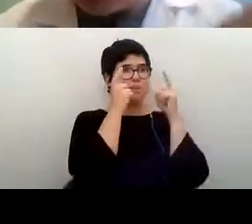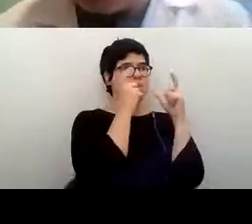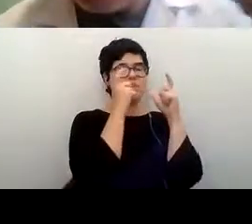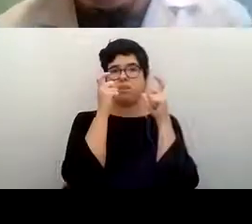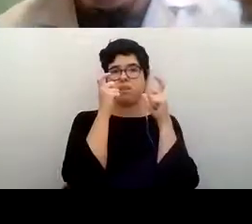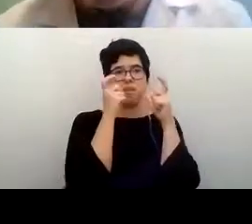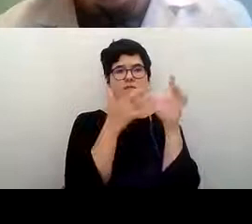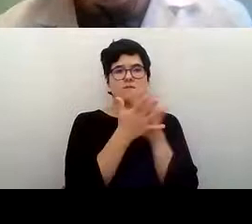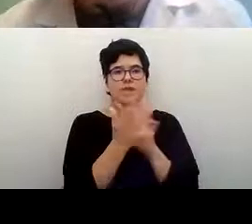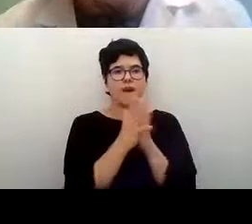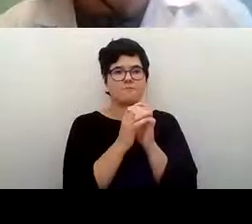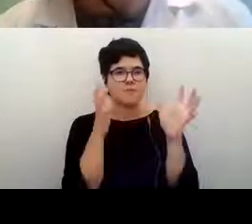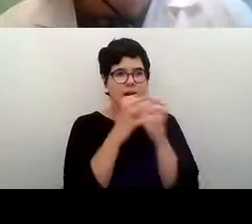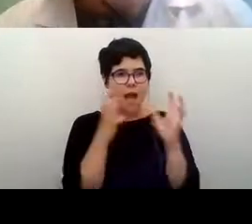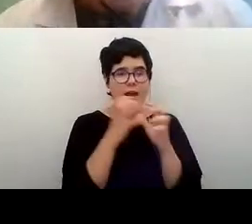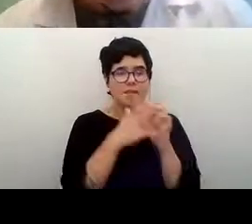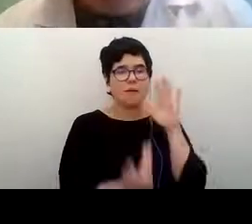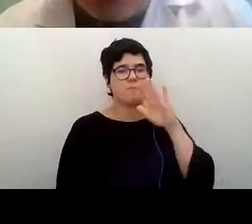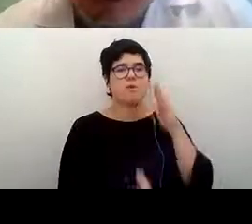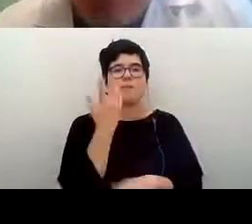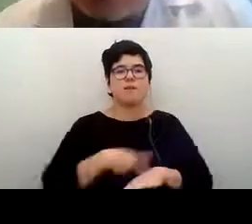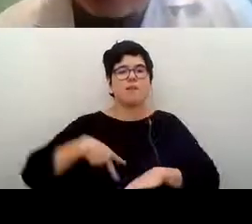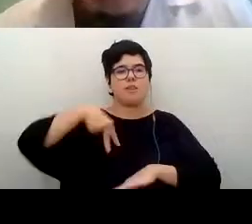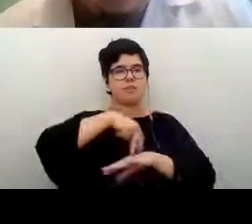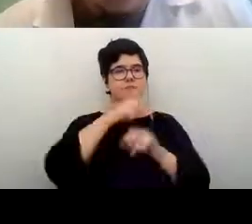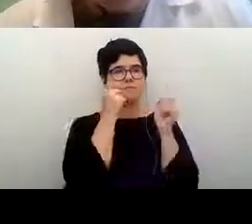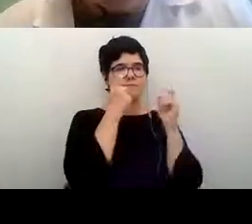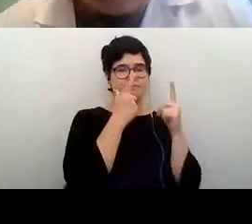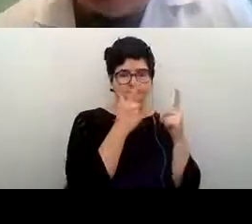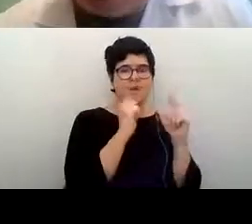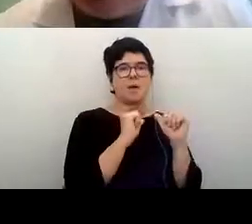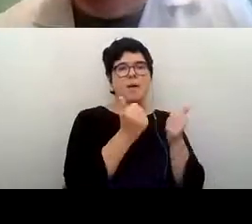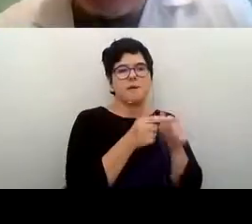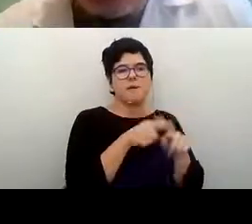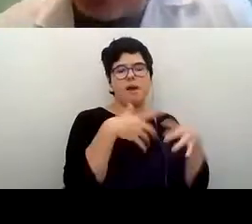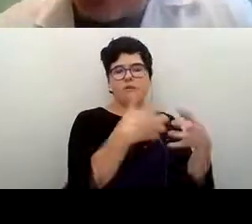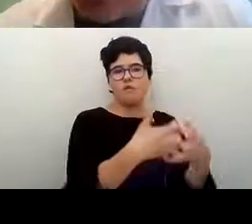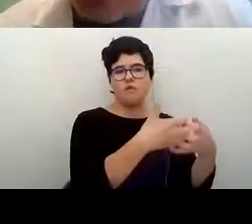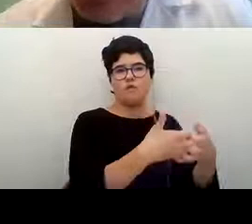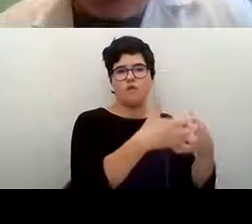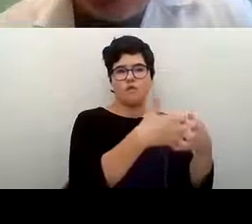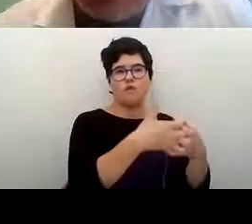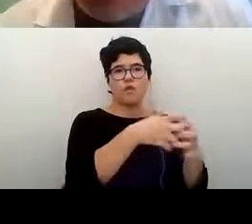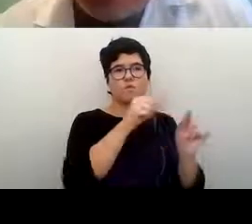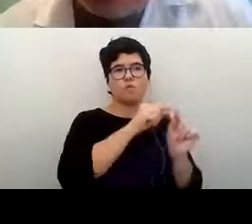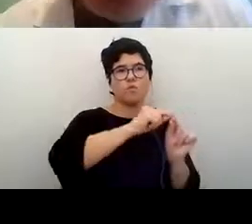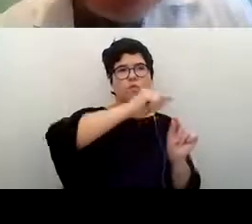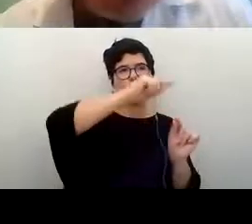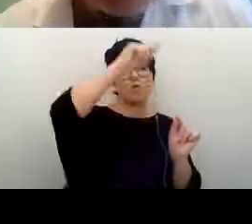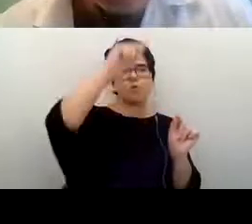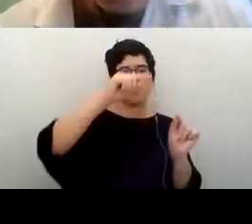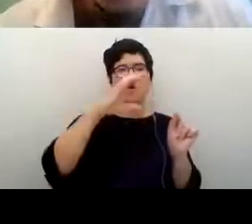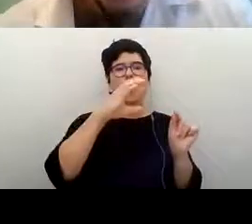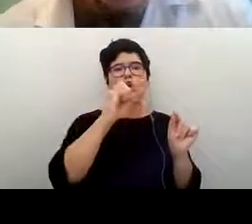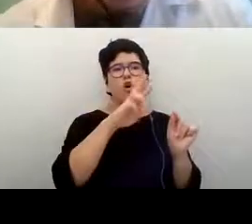que se activa claramente cuando nos despertamos. Es por ello, por el pico de cortisol que tenemos, que los